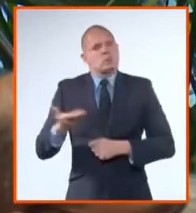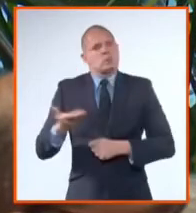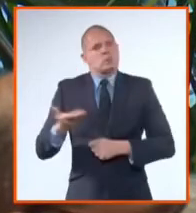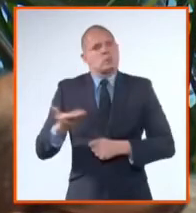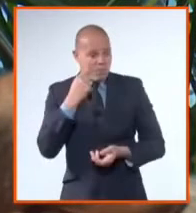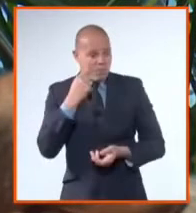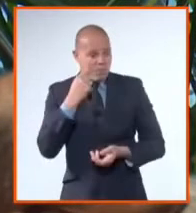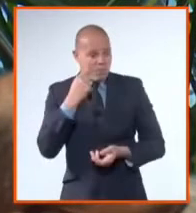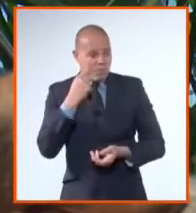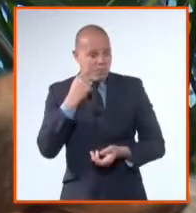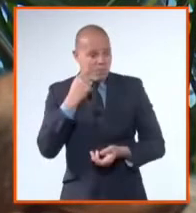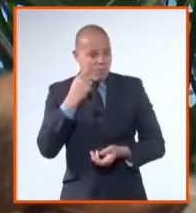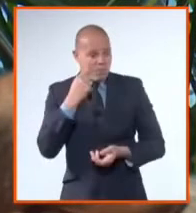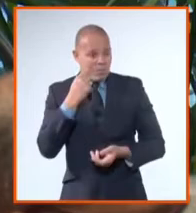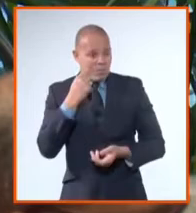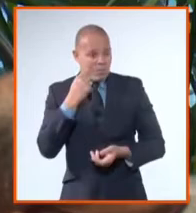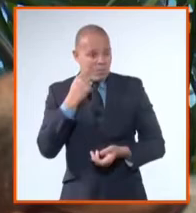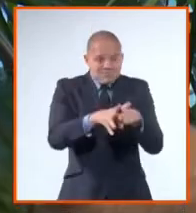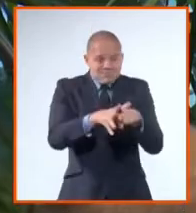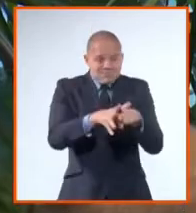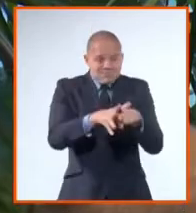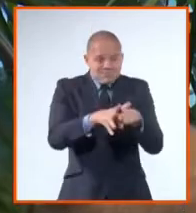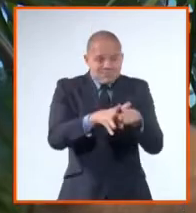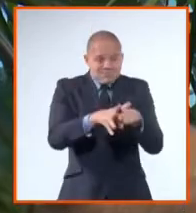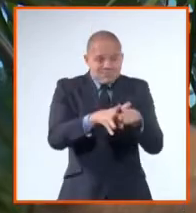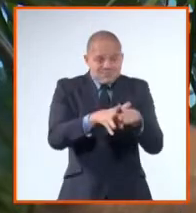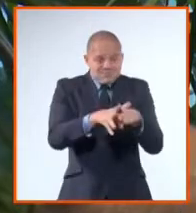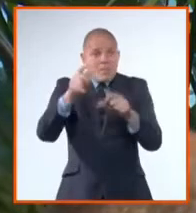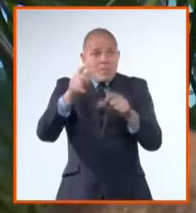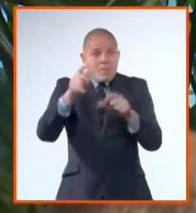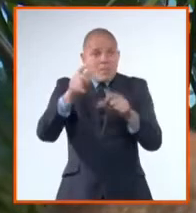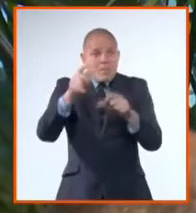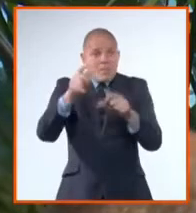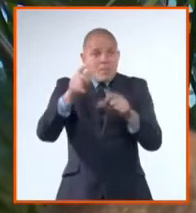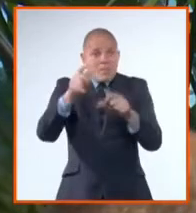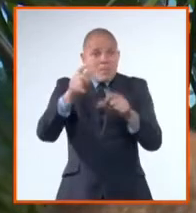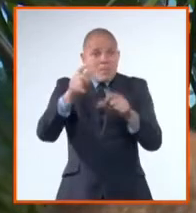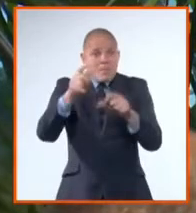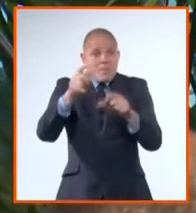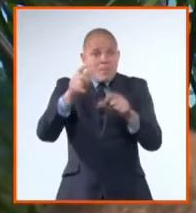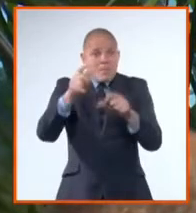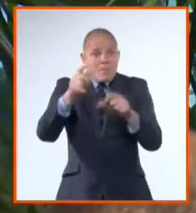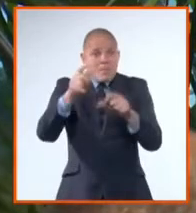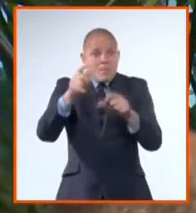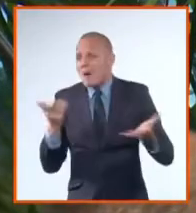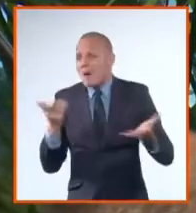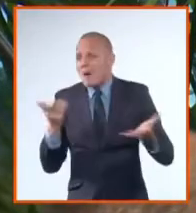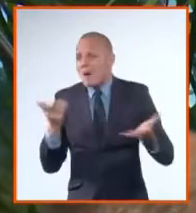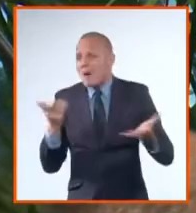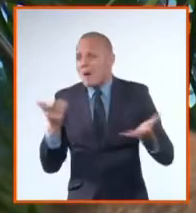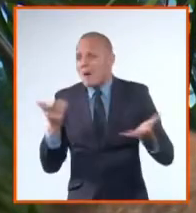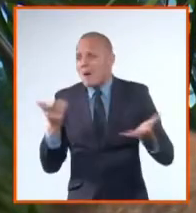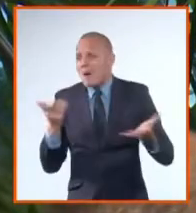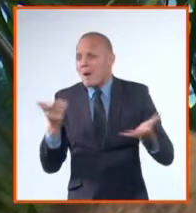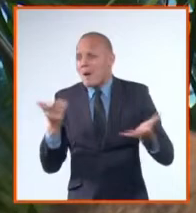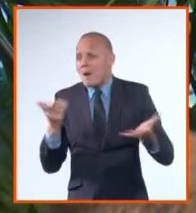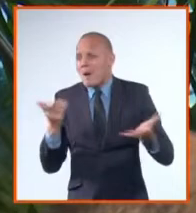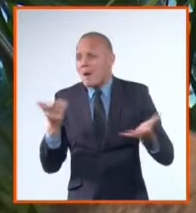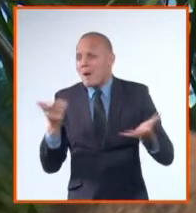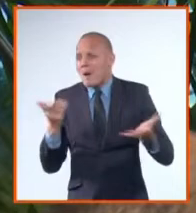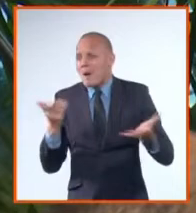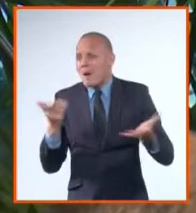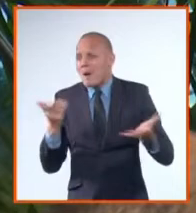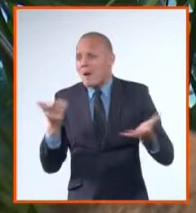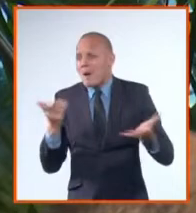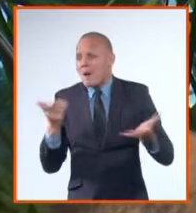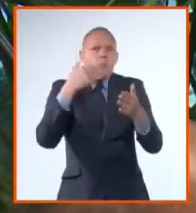esas tecnologías, esos desarrollos, esos métodos terapéuticos, que en meses logramos lo que